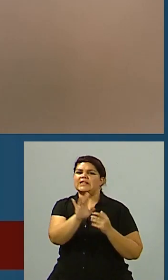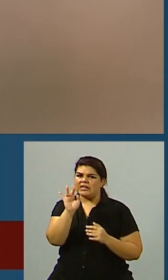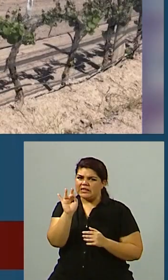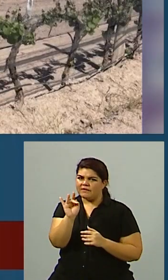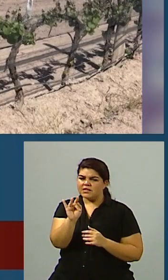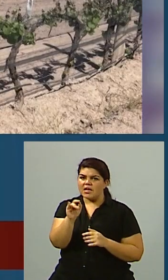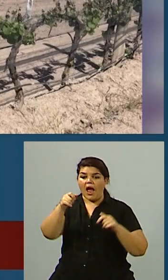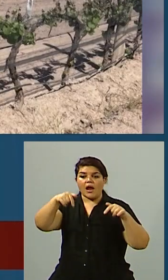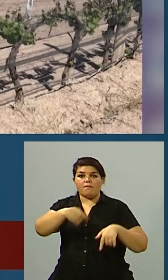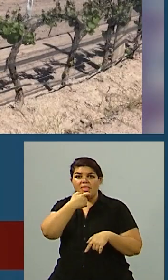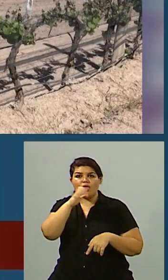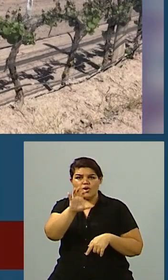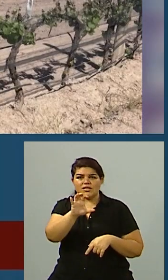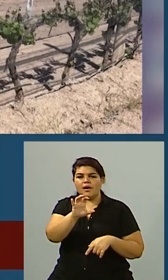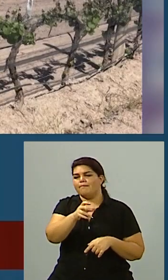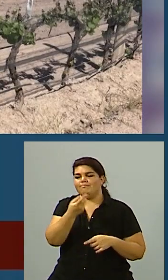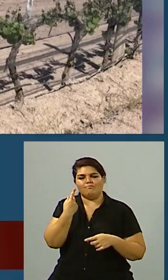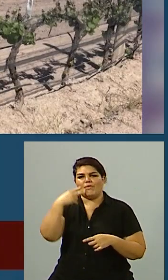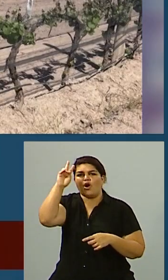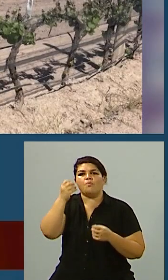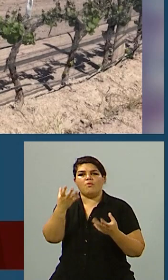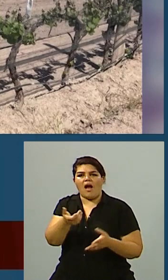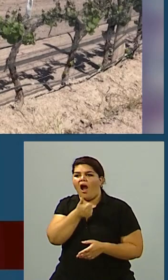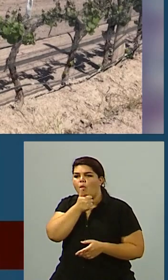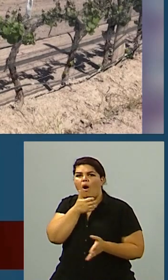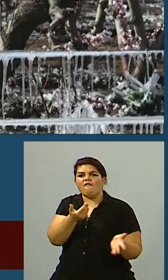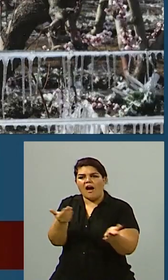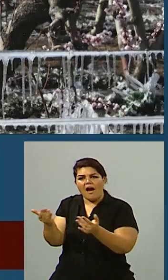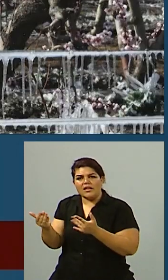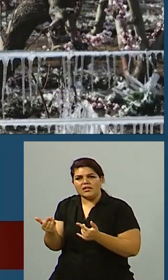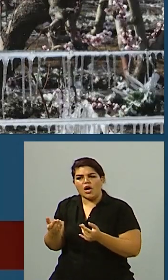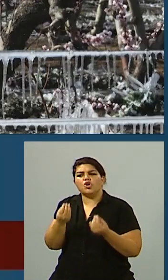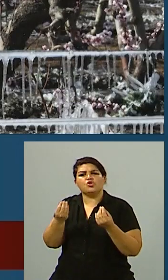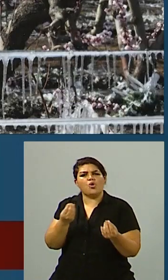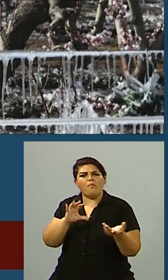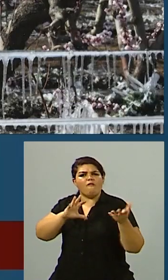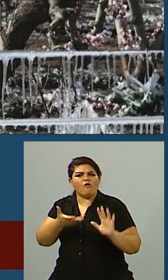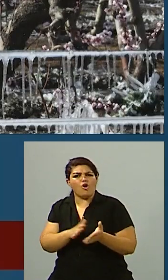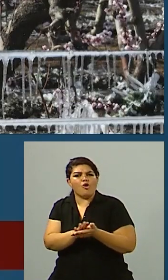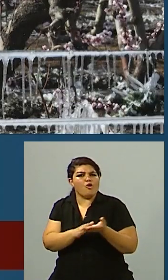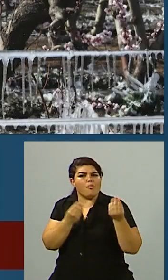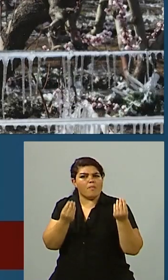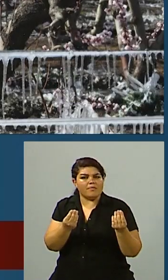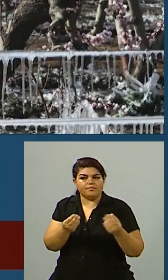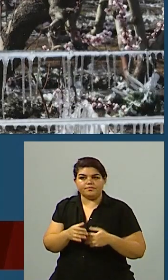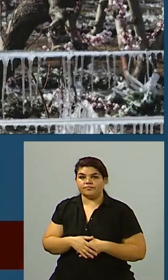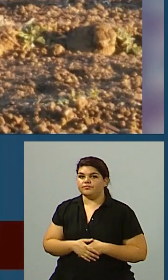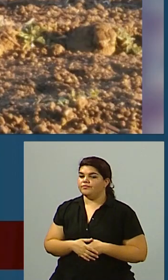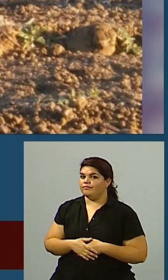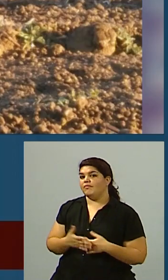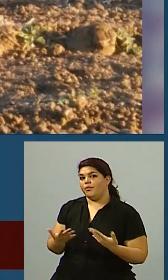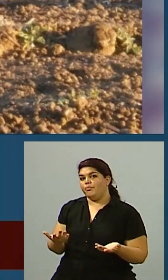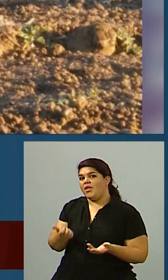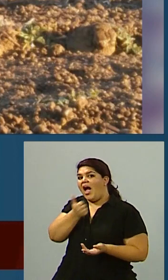productivo. Si hay falencias, ¿cuáles han sido? Bueno, en los últimos años hemos tenido naturalmente una carencia del